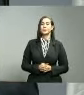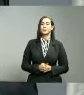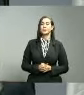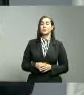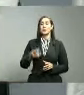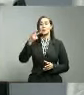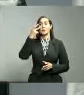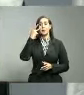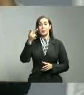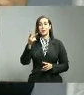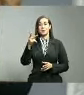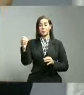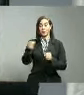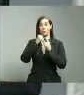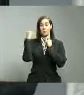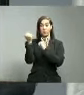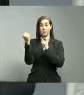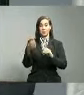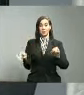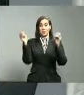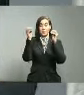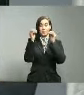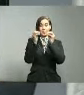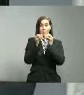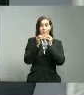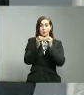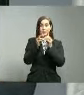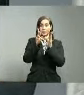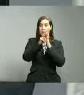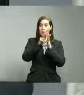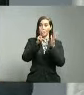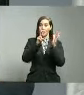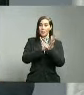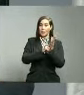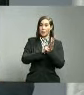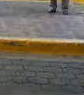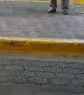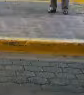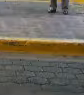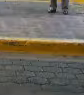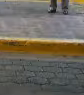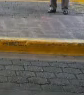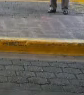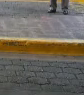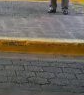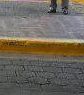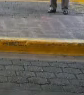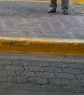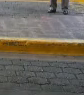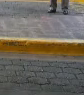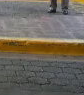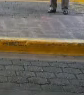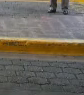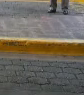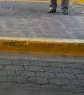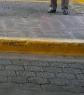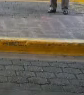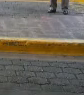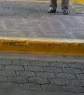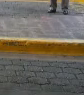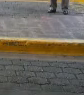control con fines de detener este pico que era esperado. El ministro de Salud dijo que al terminar la